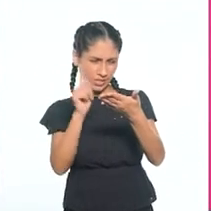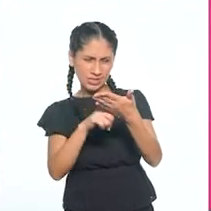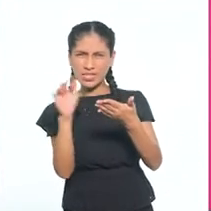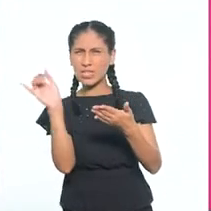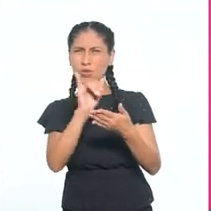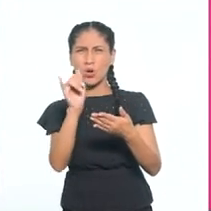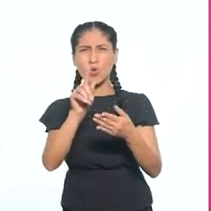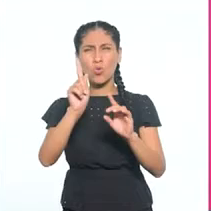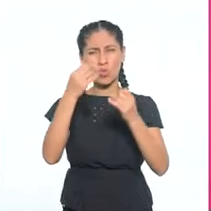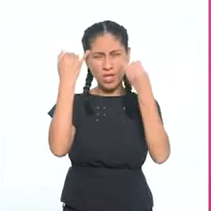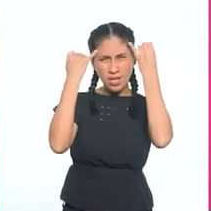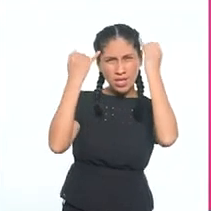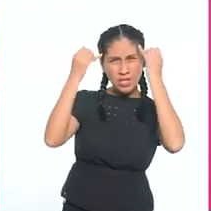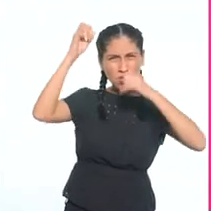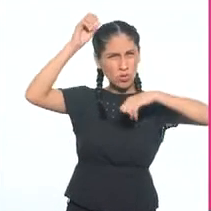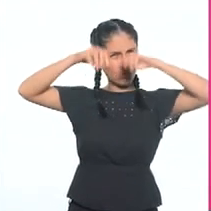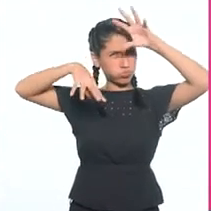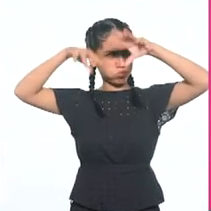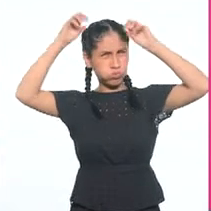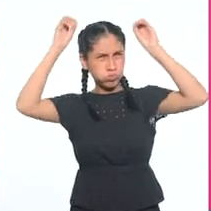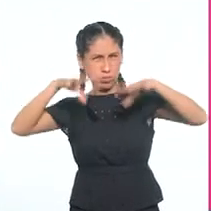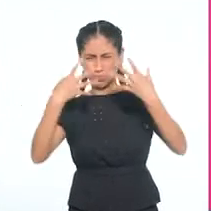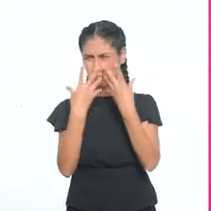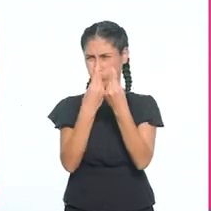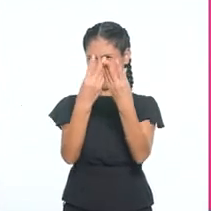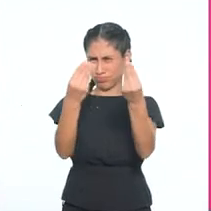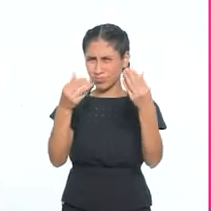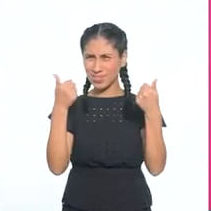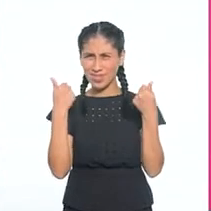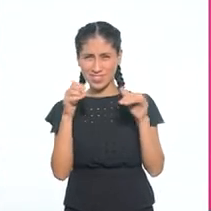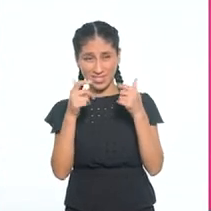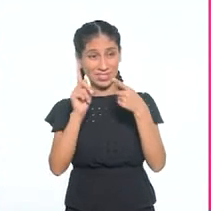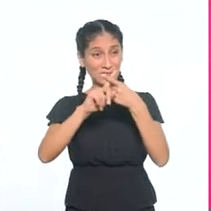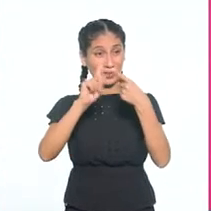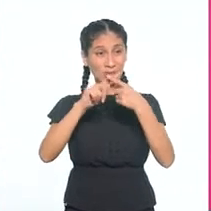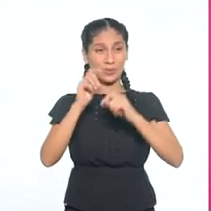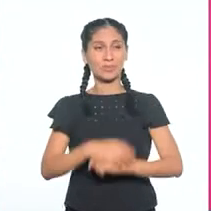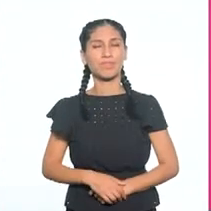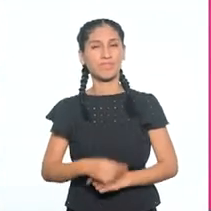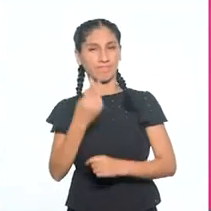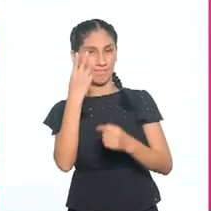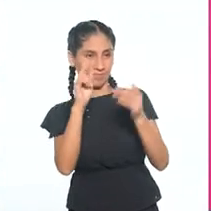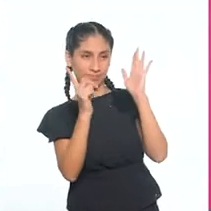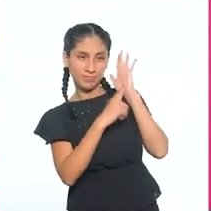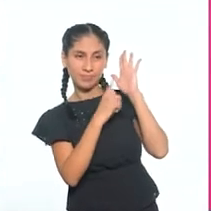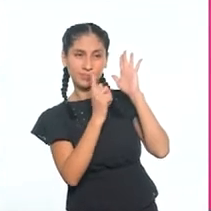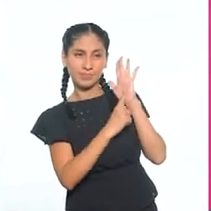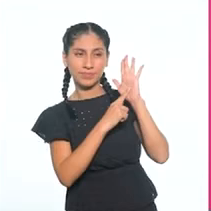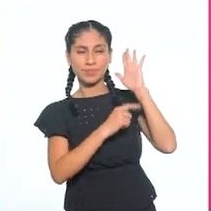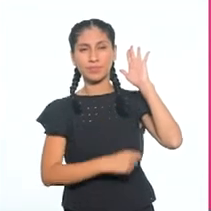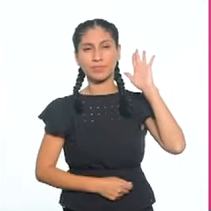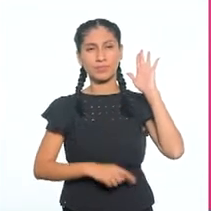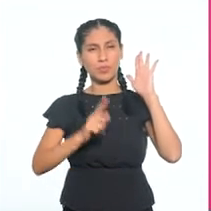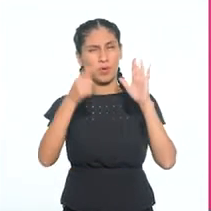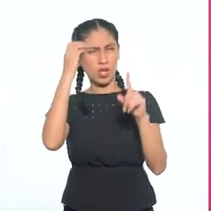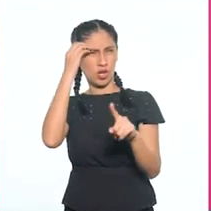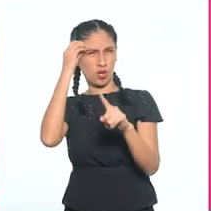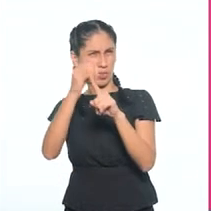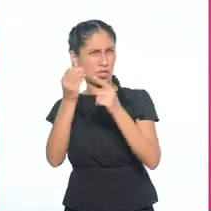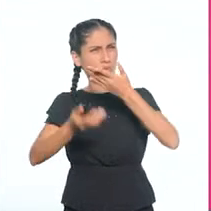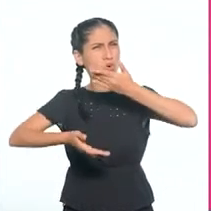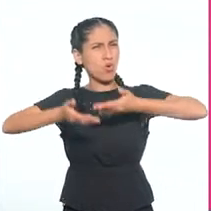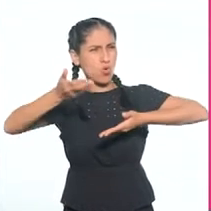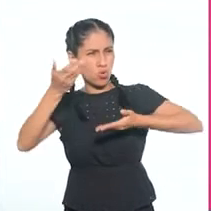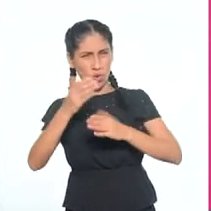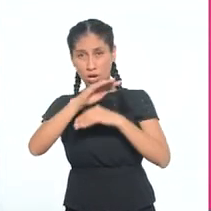tengan una lluvia de ideas muy pero muy exitosas uno se debe definir el objetivo